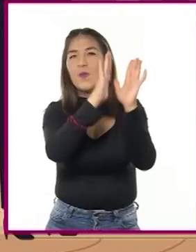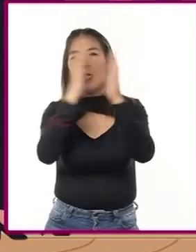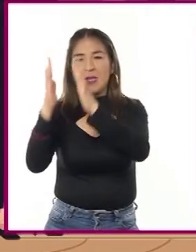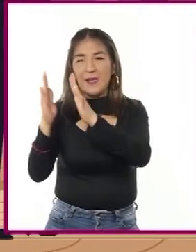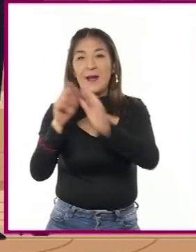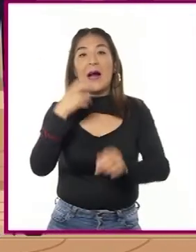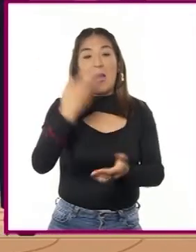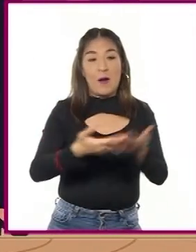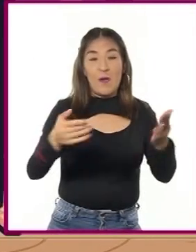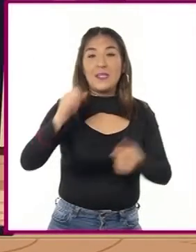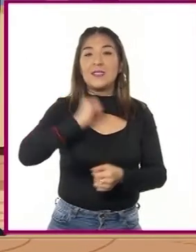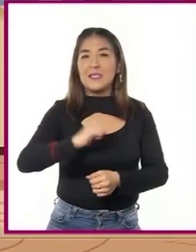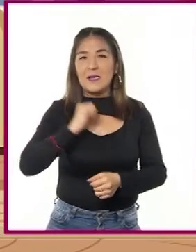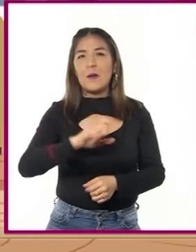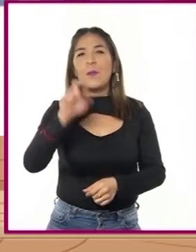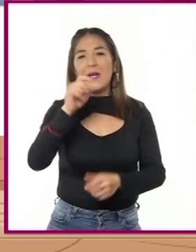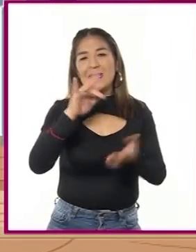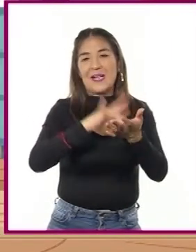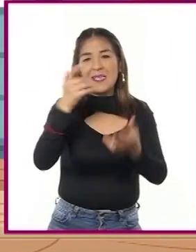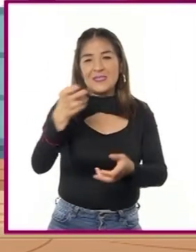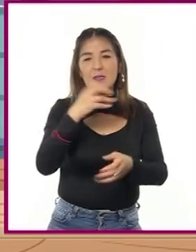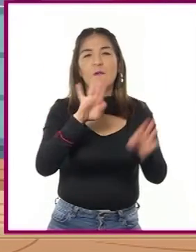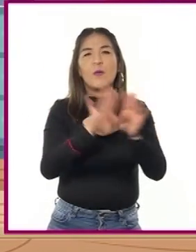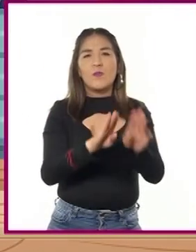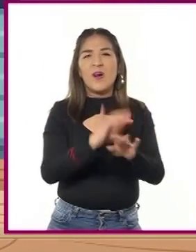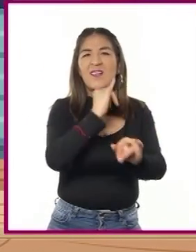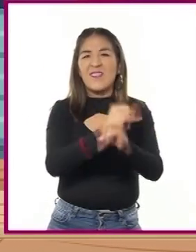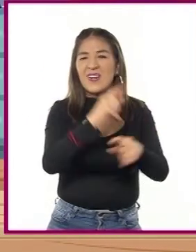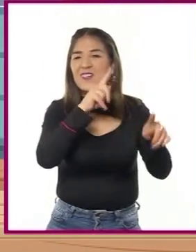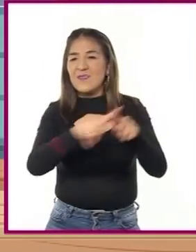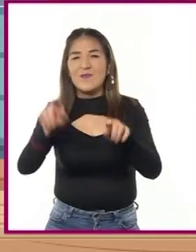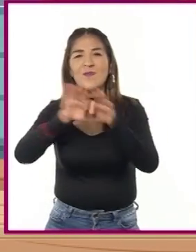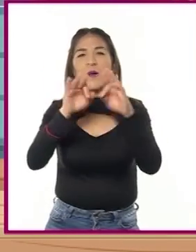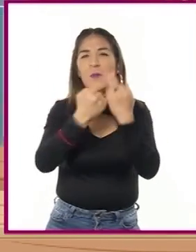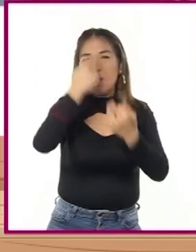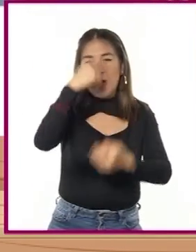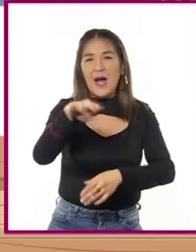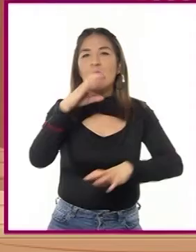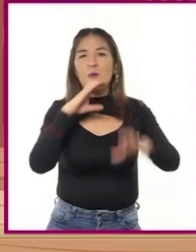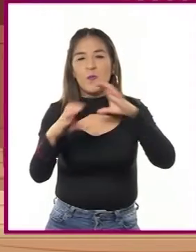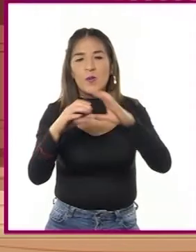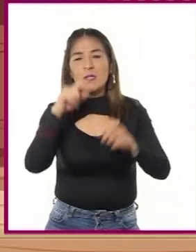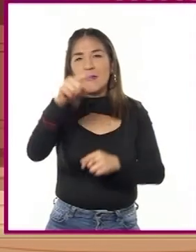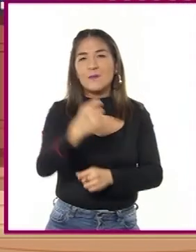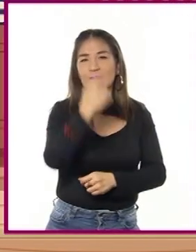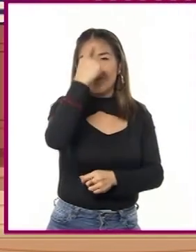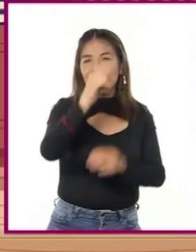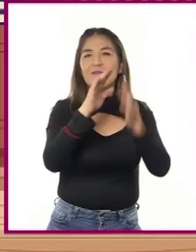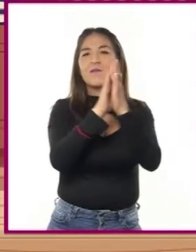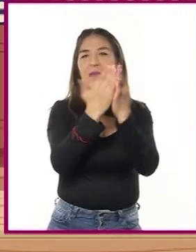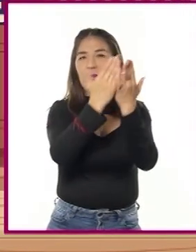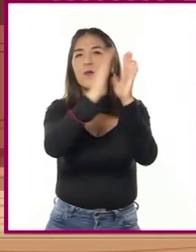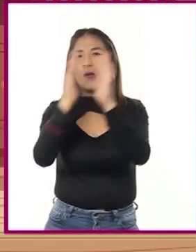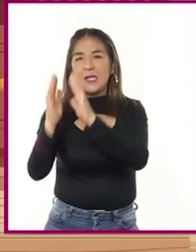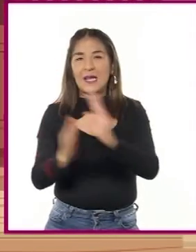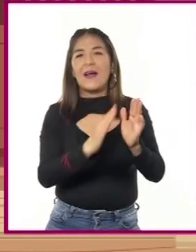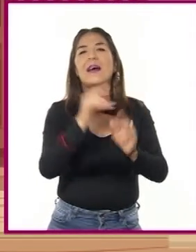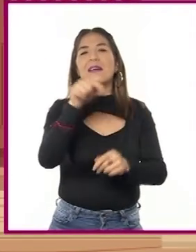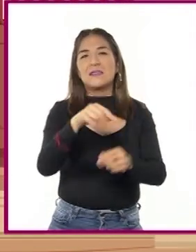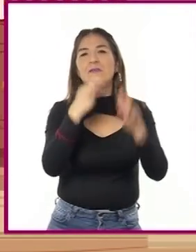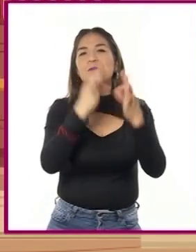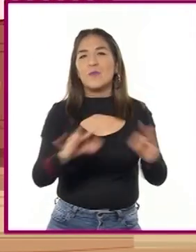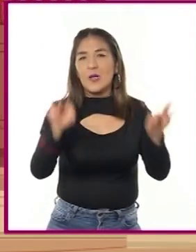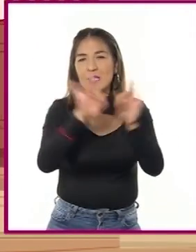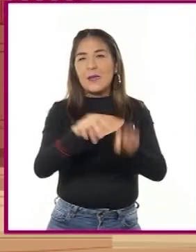siglo XX, gracias a la era digital, las nuevas técnicas y nuevas formas de comunicación, se crean bibliotecas virtuales con una diversidad